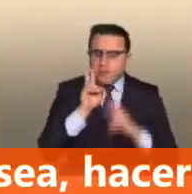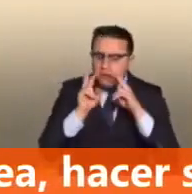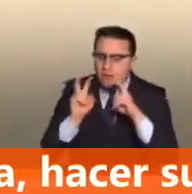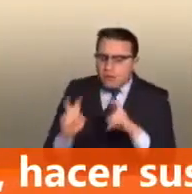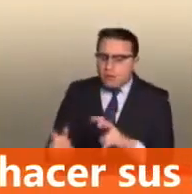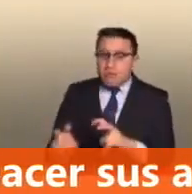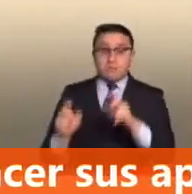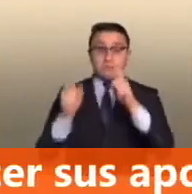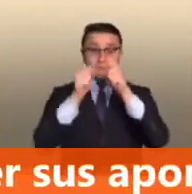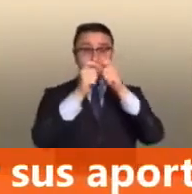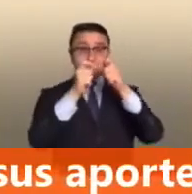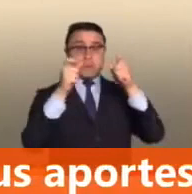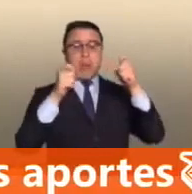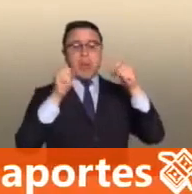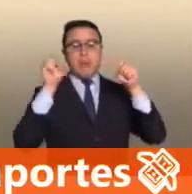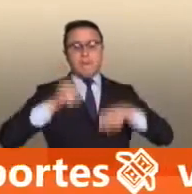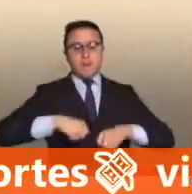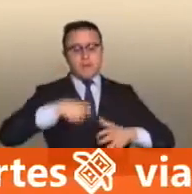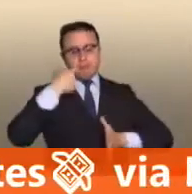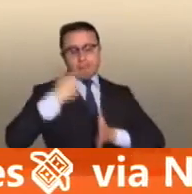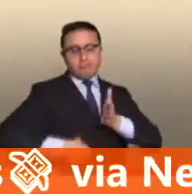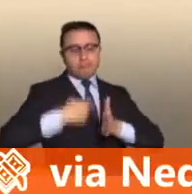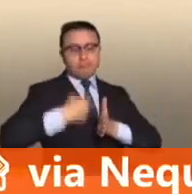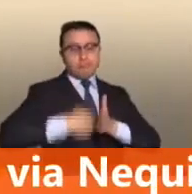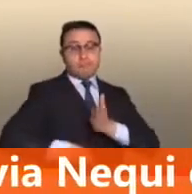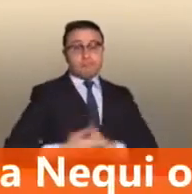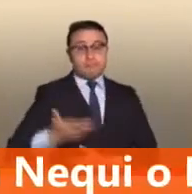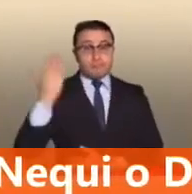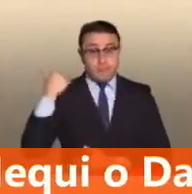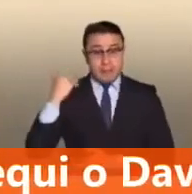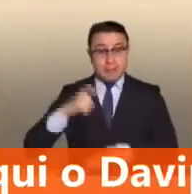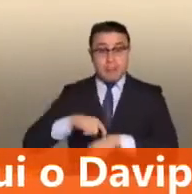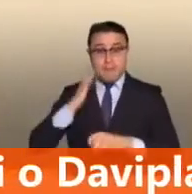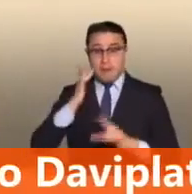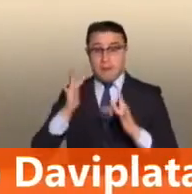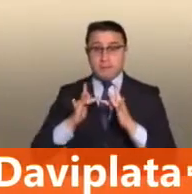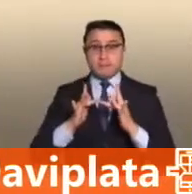indudablemente el Estado hubiera podido corregir su rumbo en el momento adecuado.